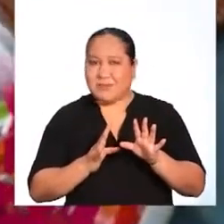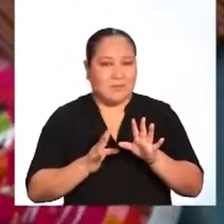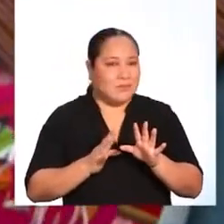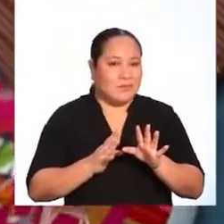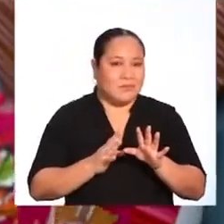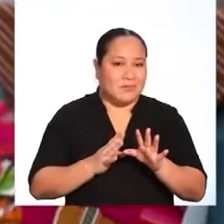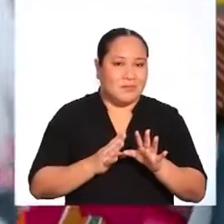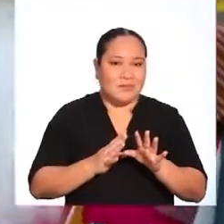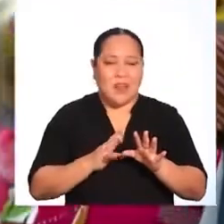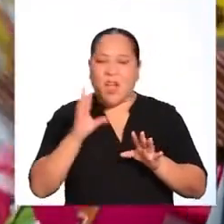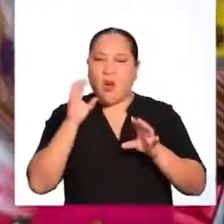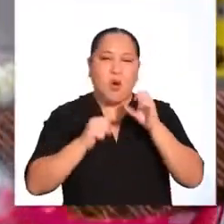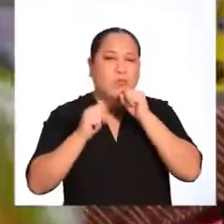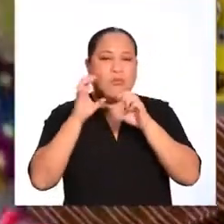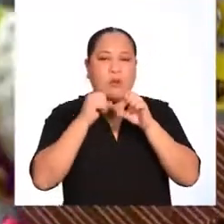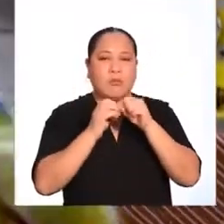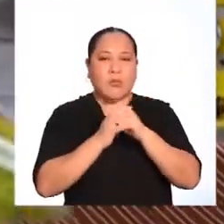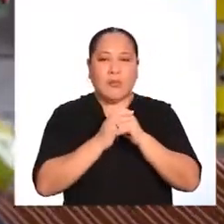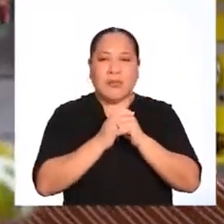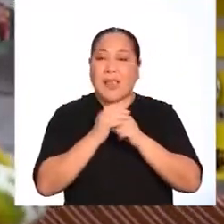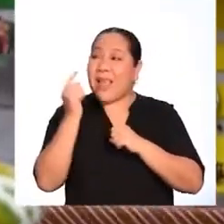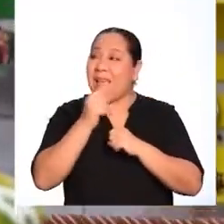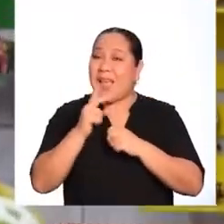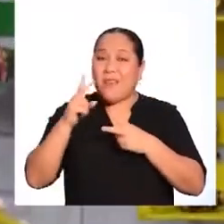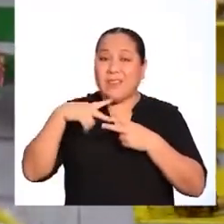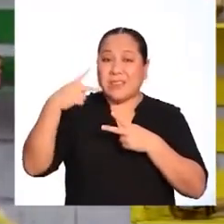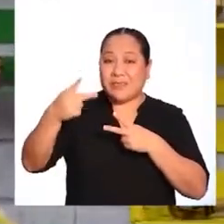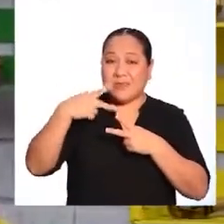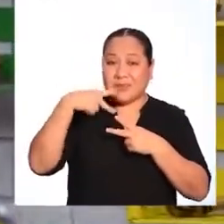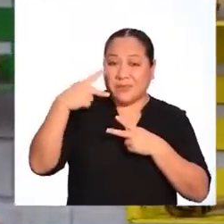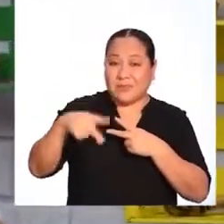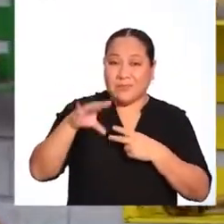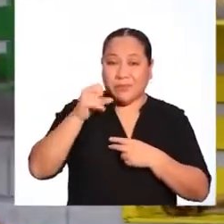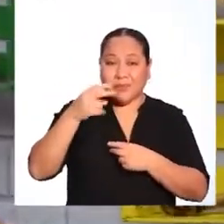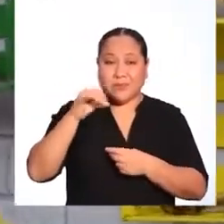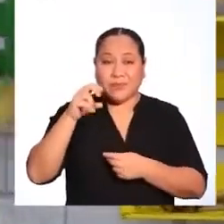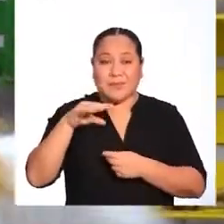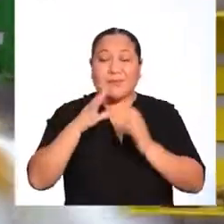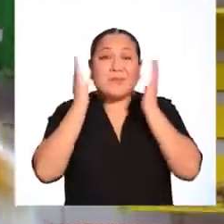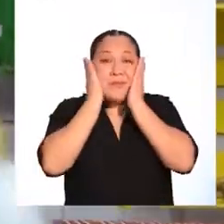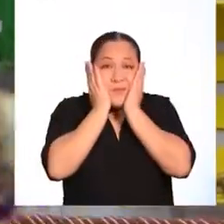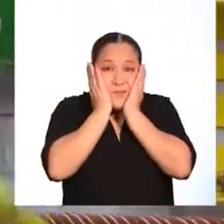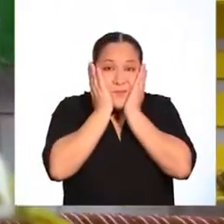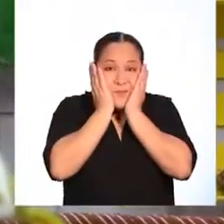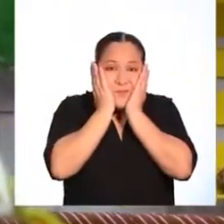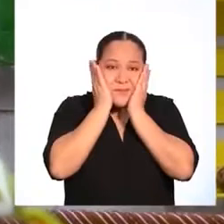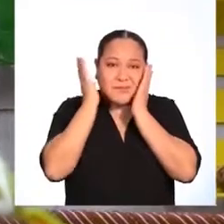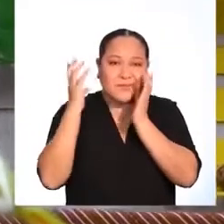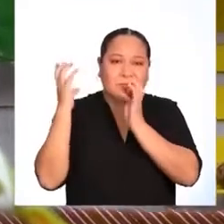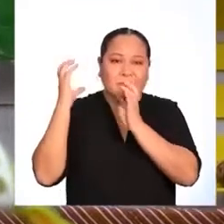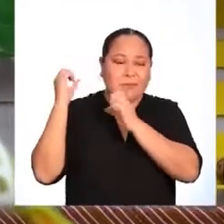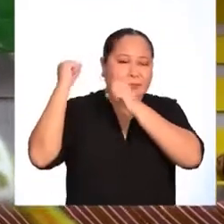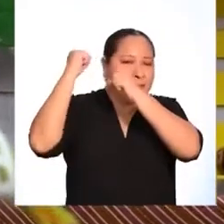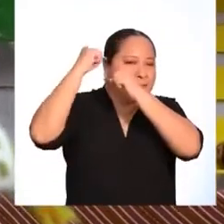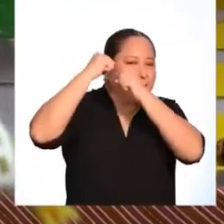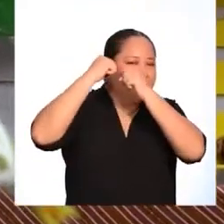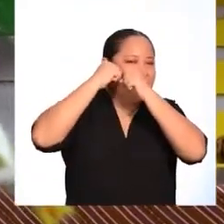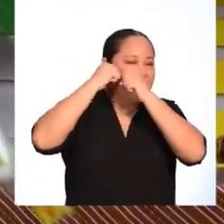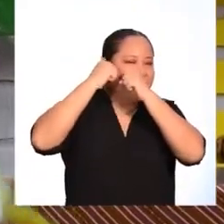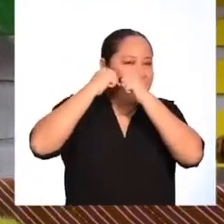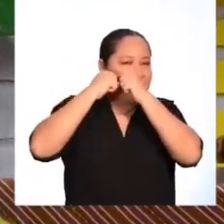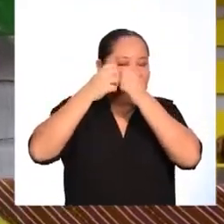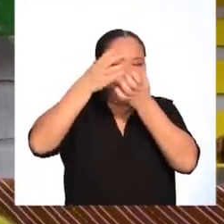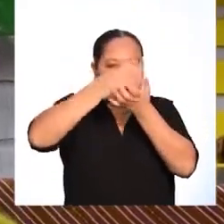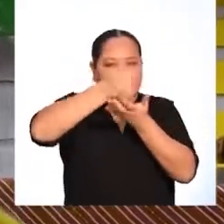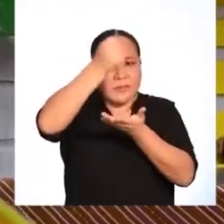ah es nuestro vecino chancay y está cargando una bolsa